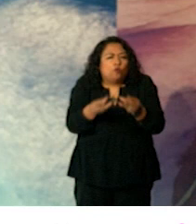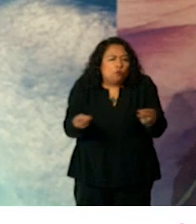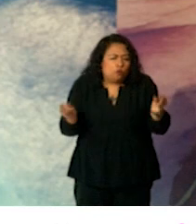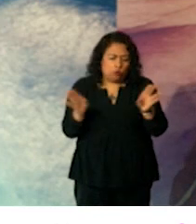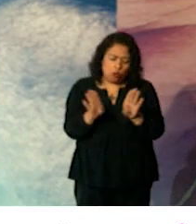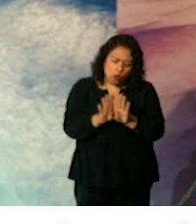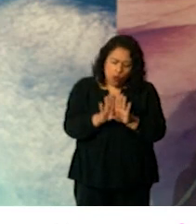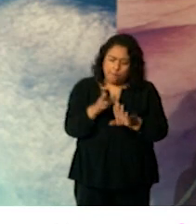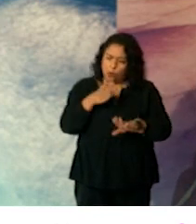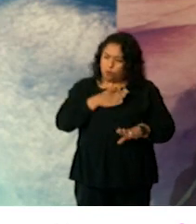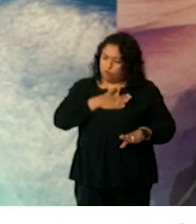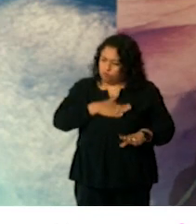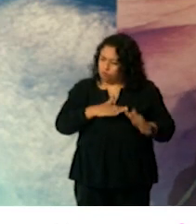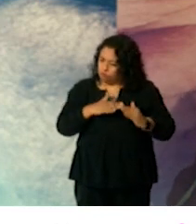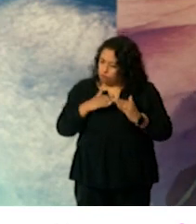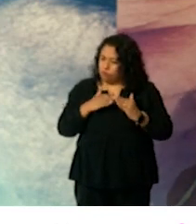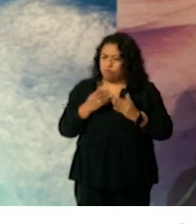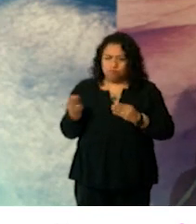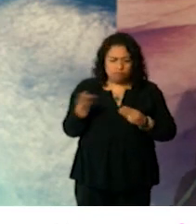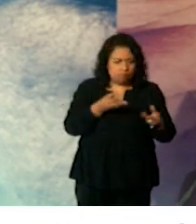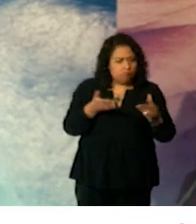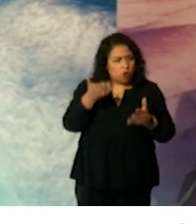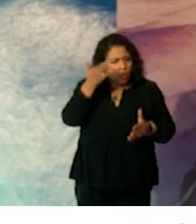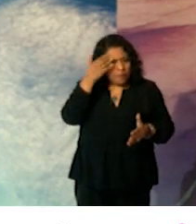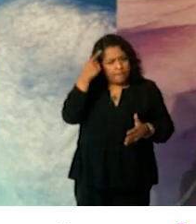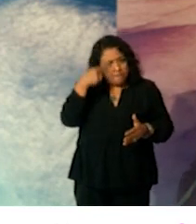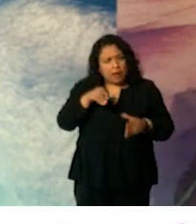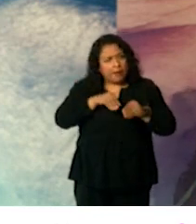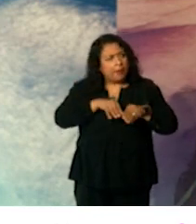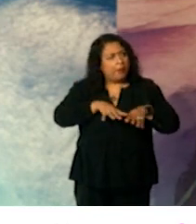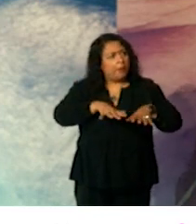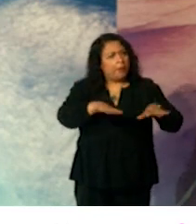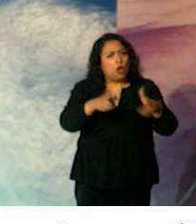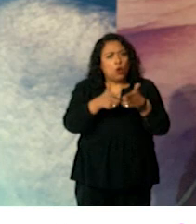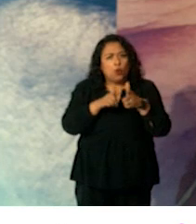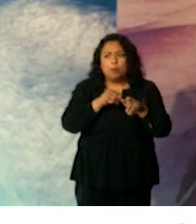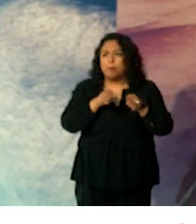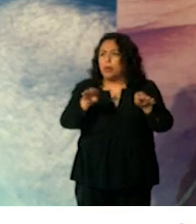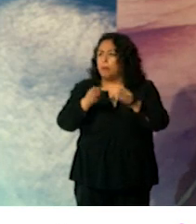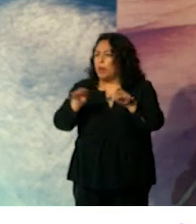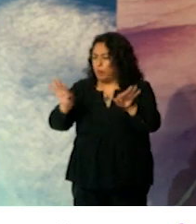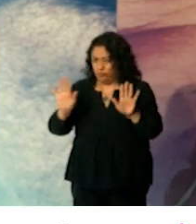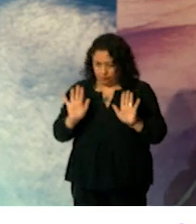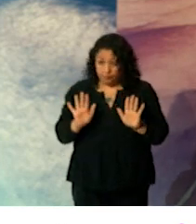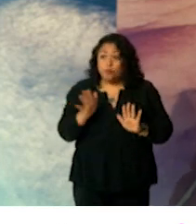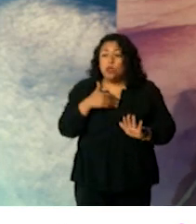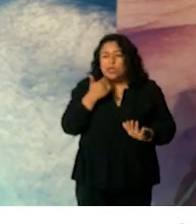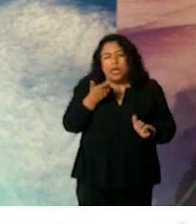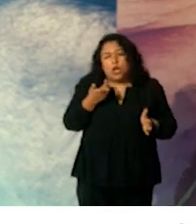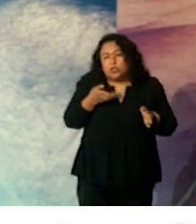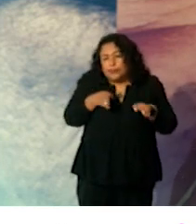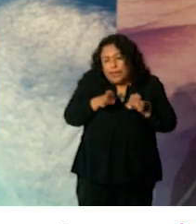cómo podemos democratizar, socializar este tipo de conocimientos para que lleguemos a todos los diferentes grupos poblacionales. Me gustaría ir cerrando